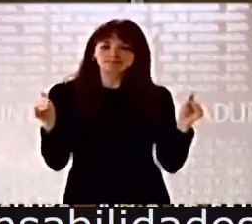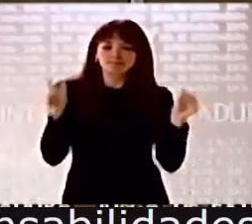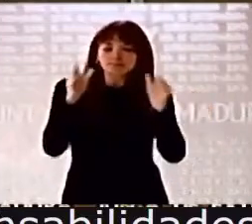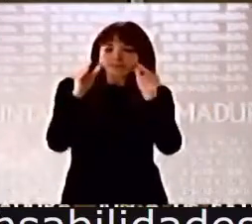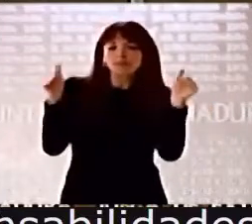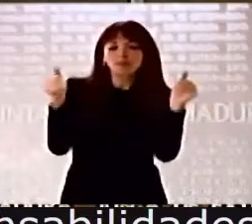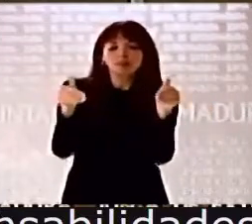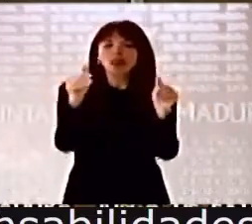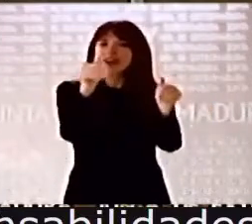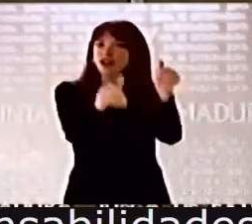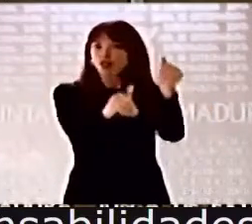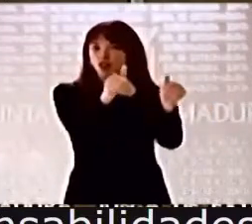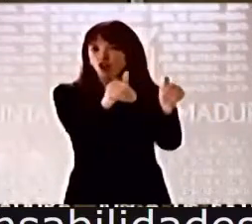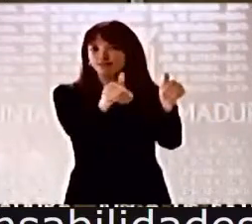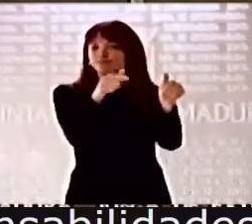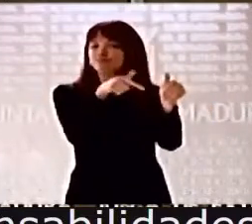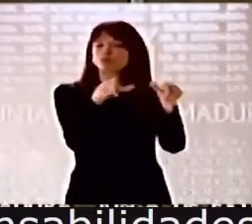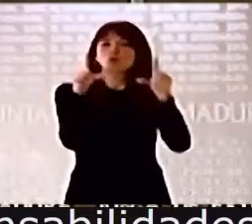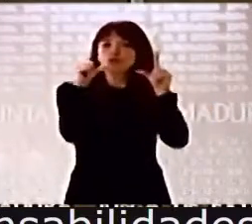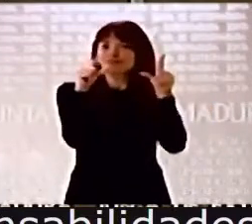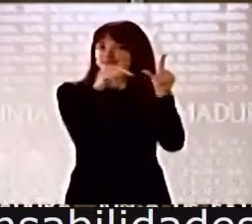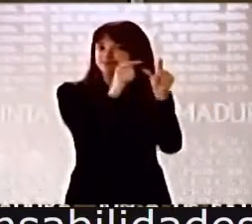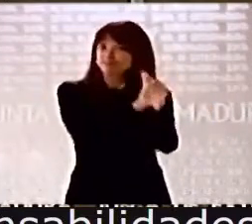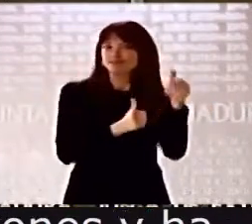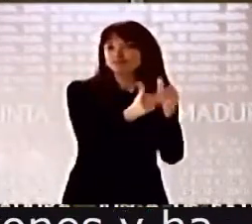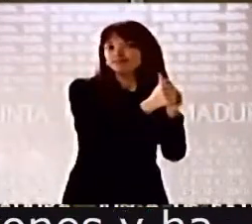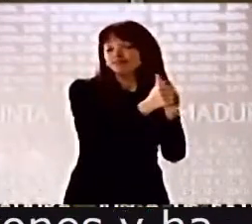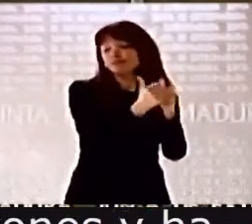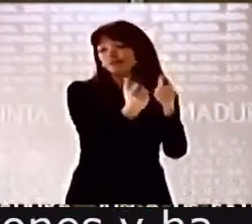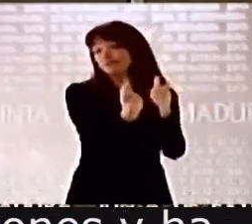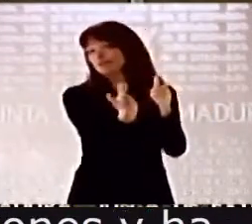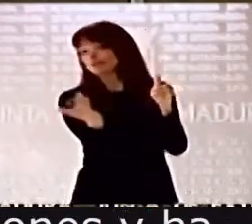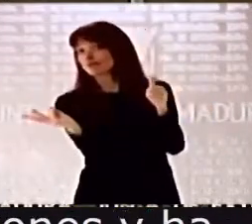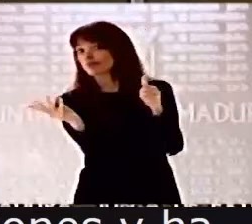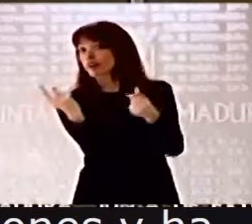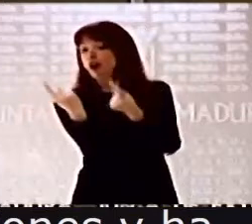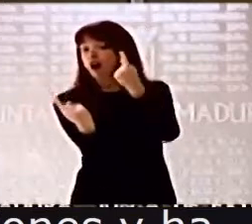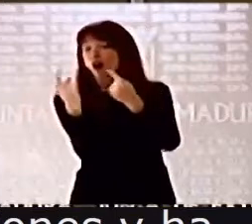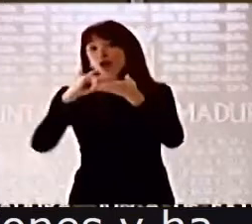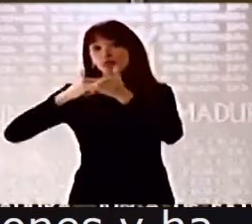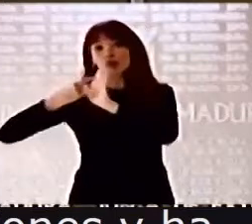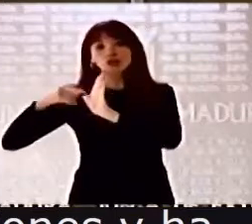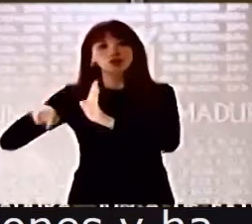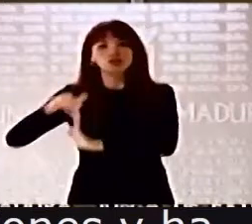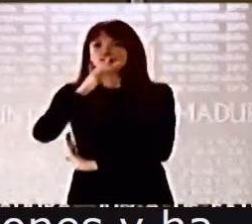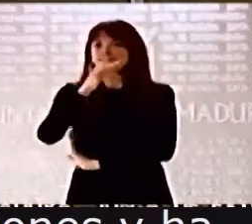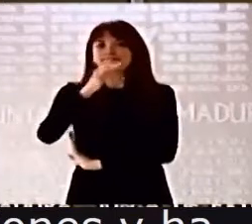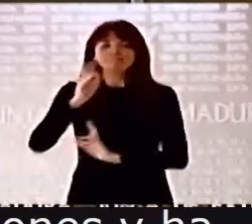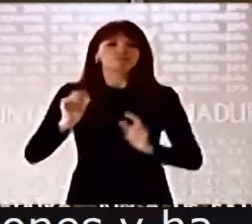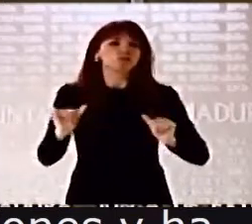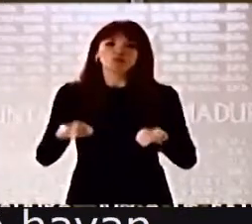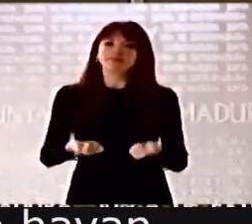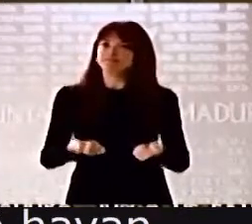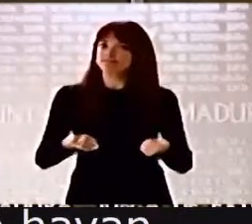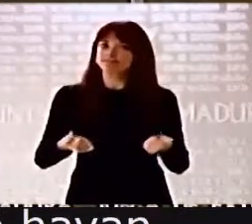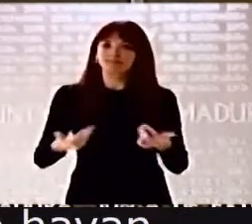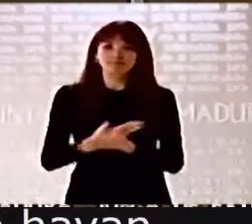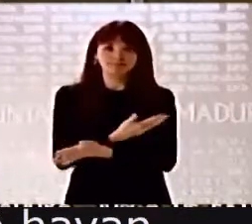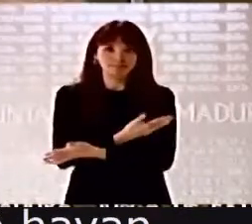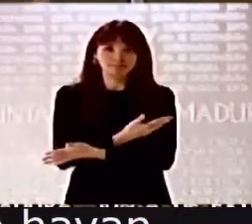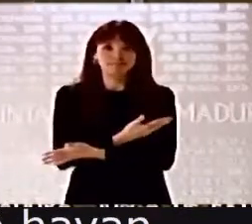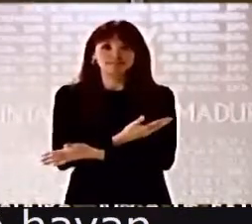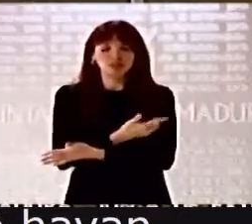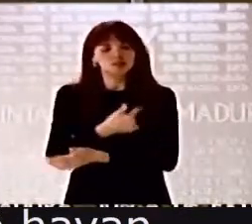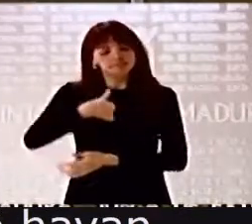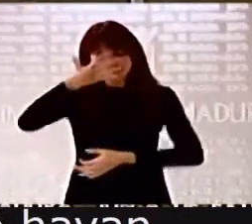son elecciones, y eso ha provocado que determinados proyectos todavía no hayan podido iniciarse, y desde luego yo